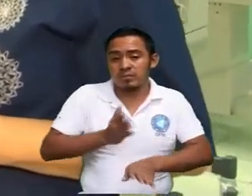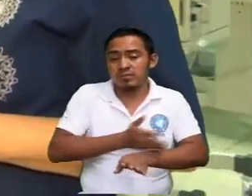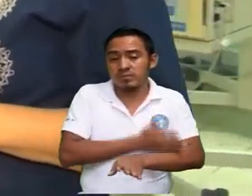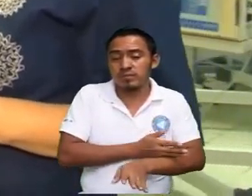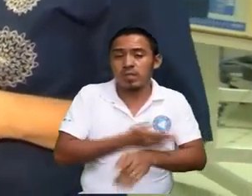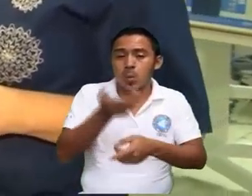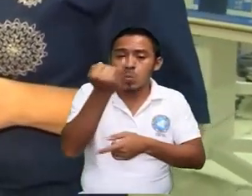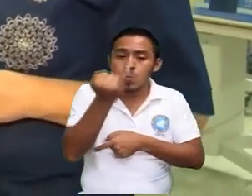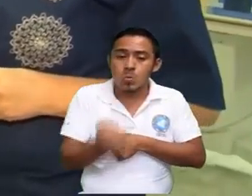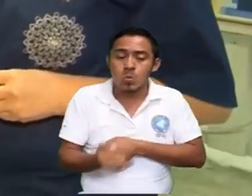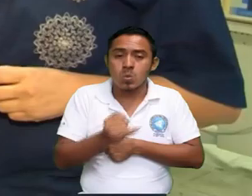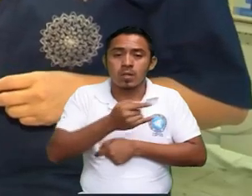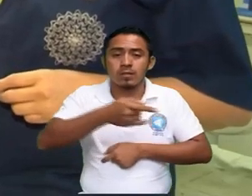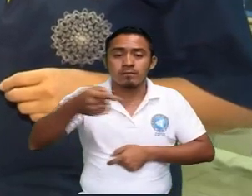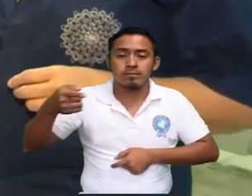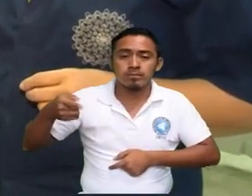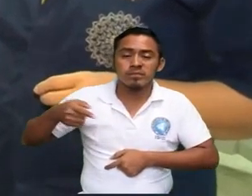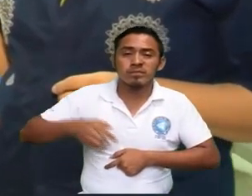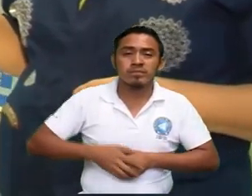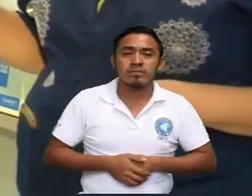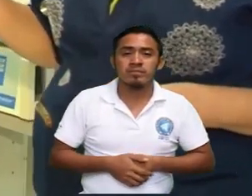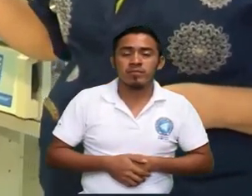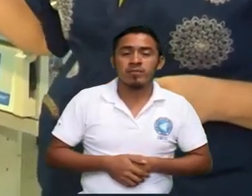nacer. Uh-huh. ¿Verdad?